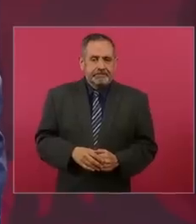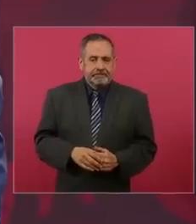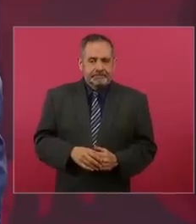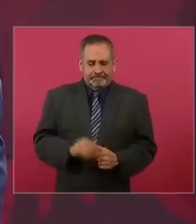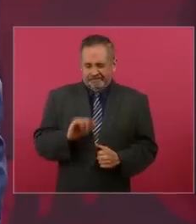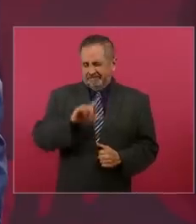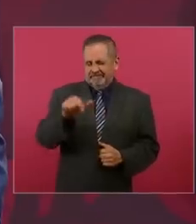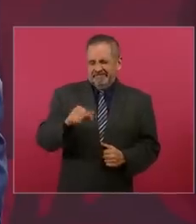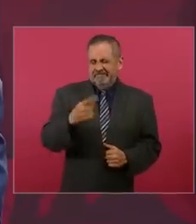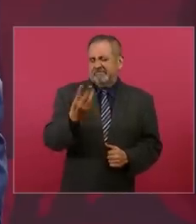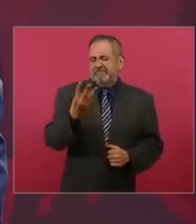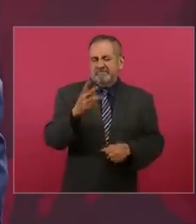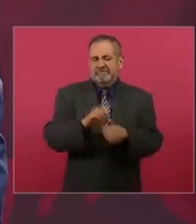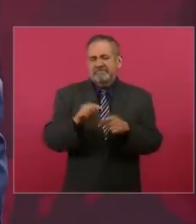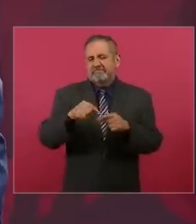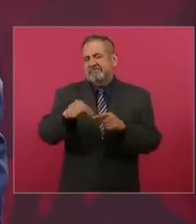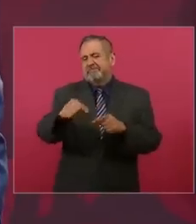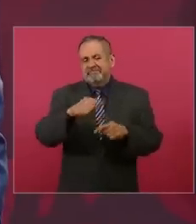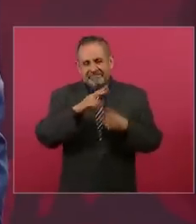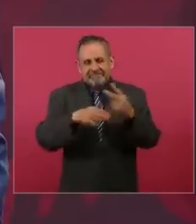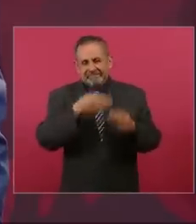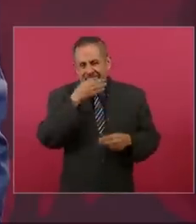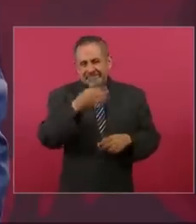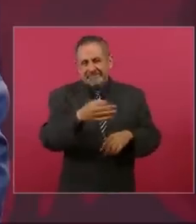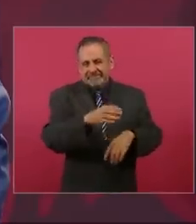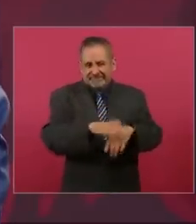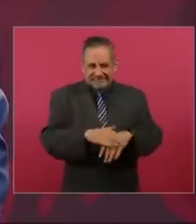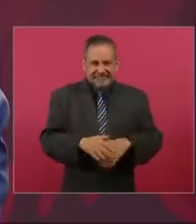Ya les voy a decir. ¿Será hombre?